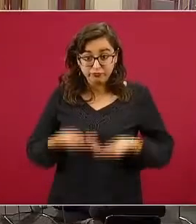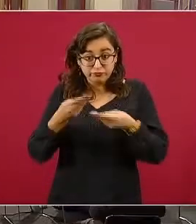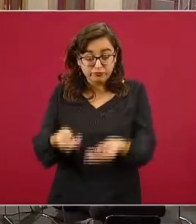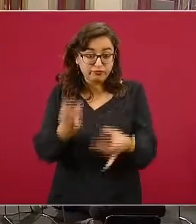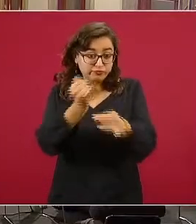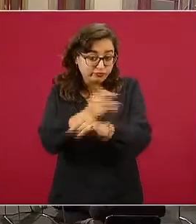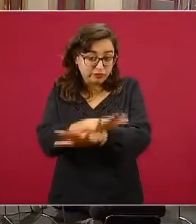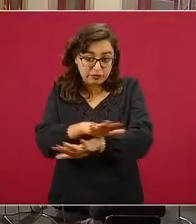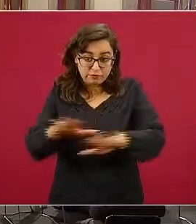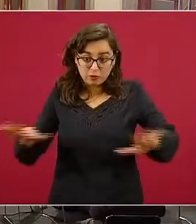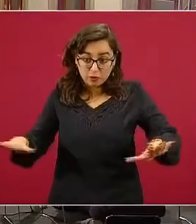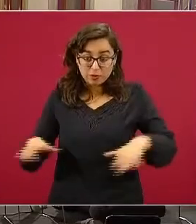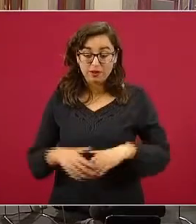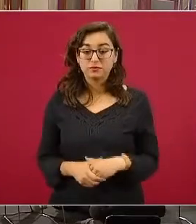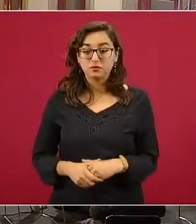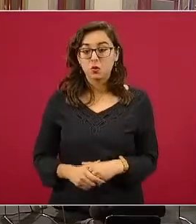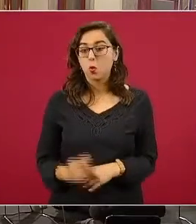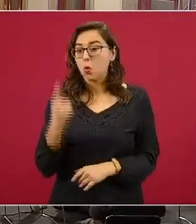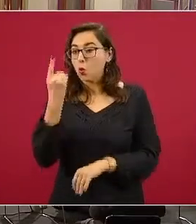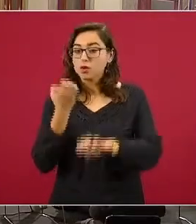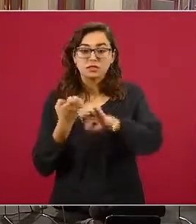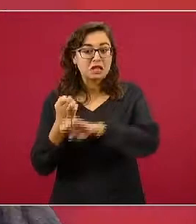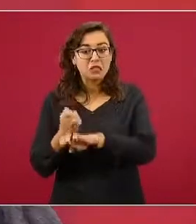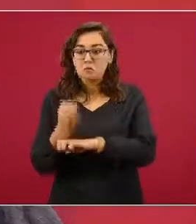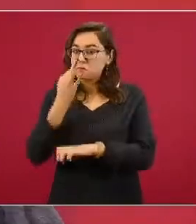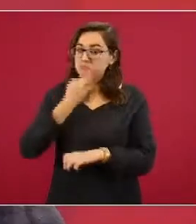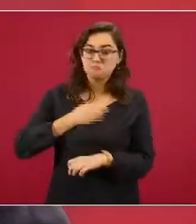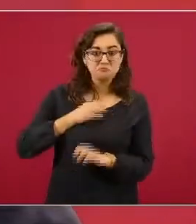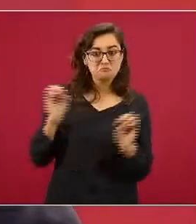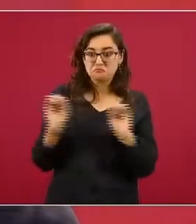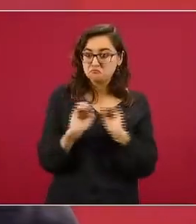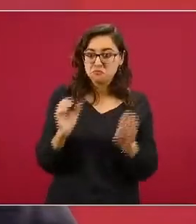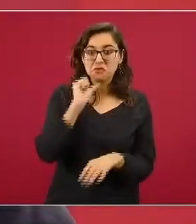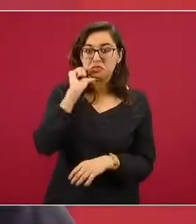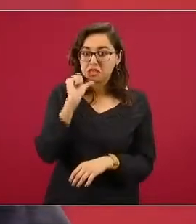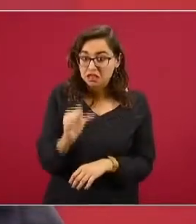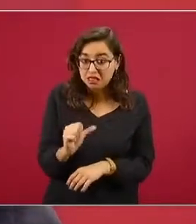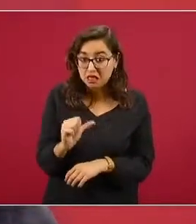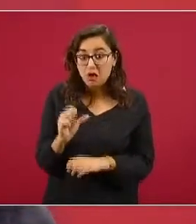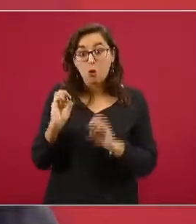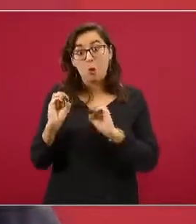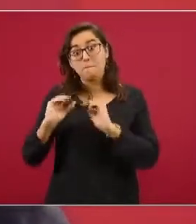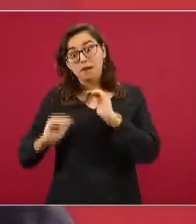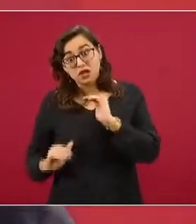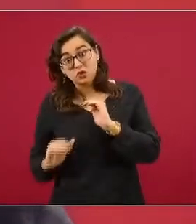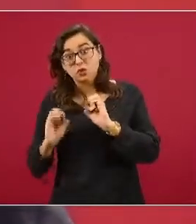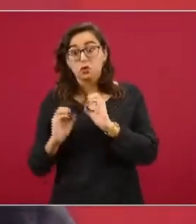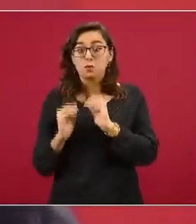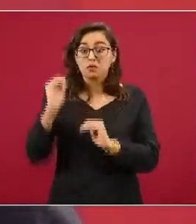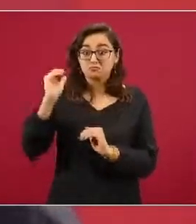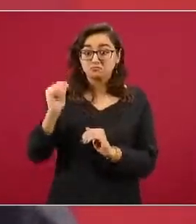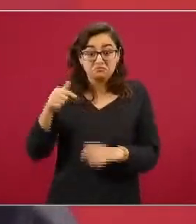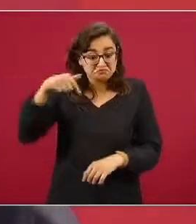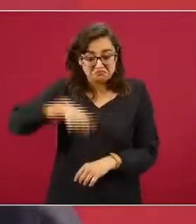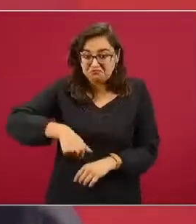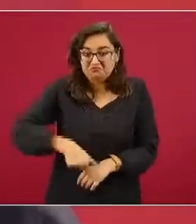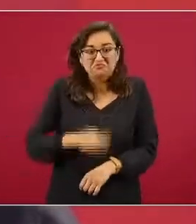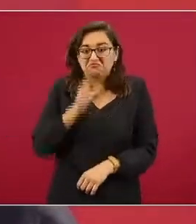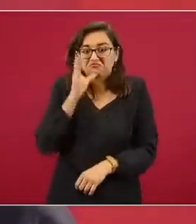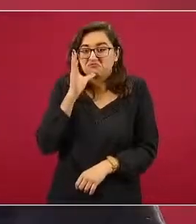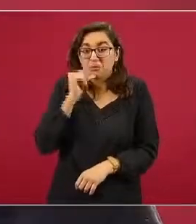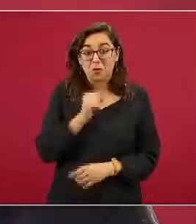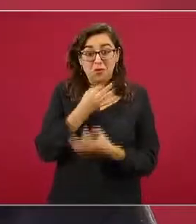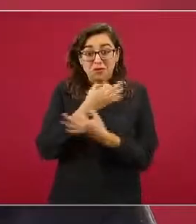o informa de menos, o informa de más, la información aquí se ve perturbada y